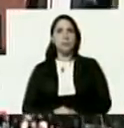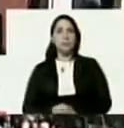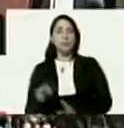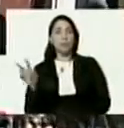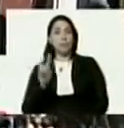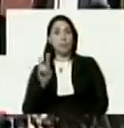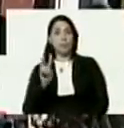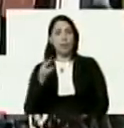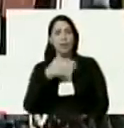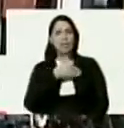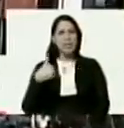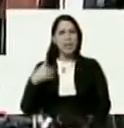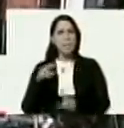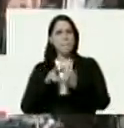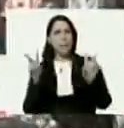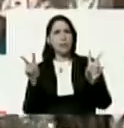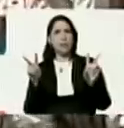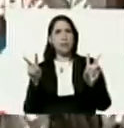Venezuela lo que quiere es paz,